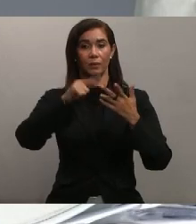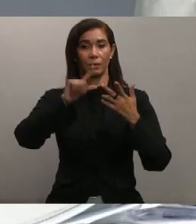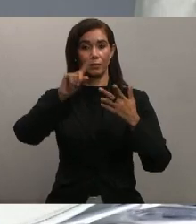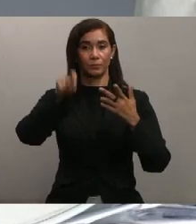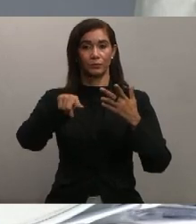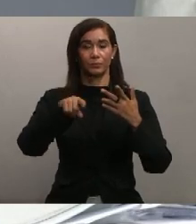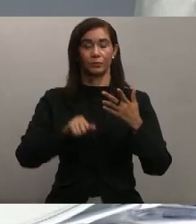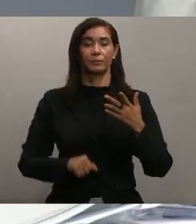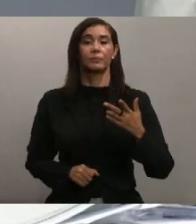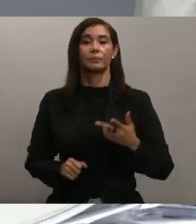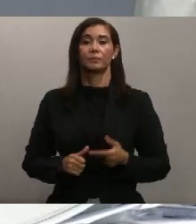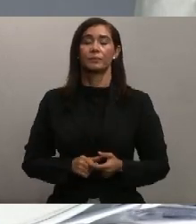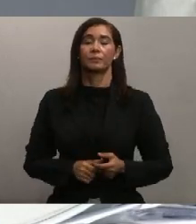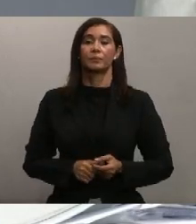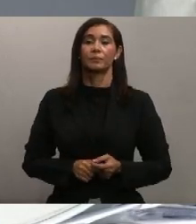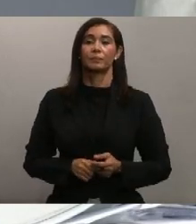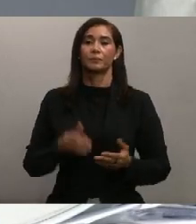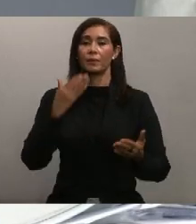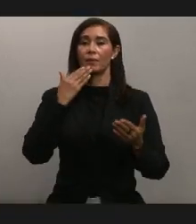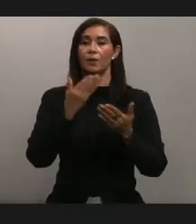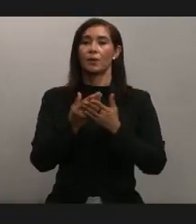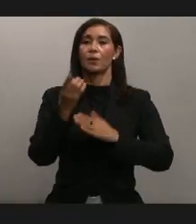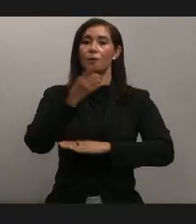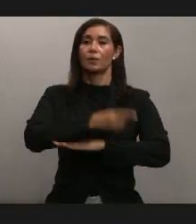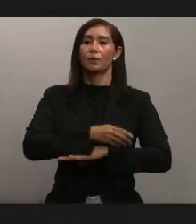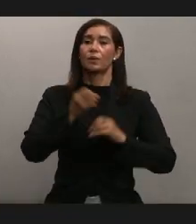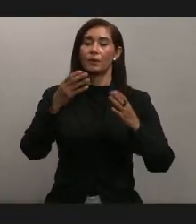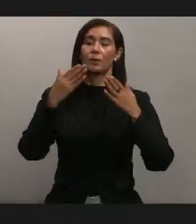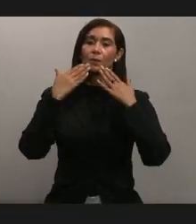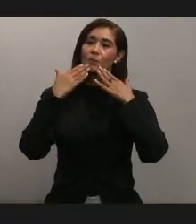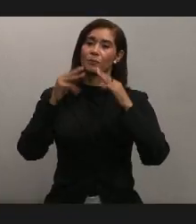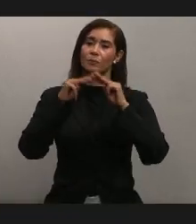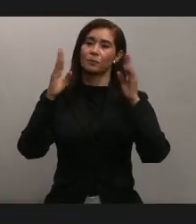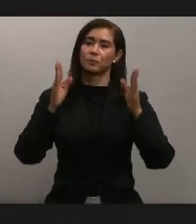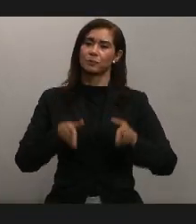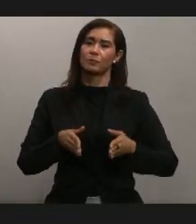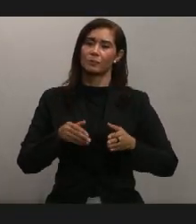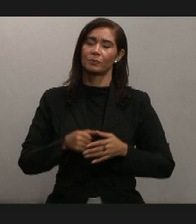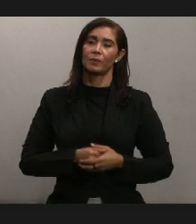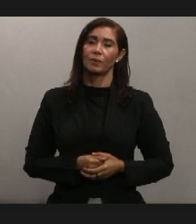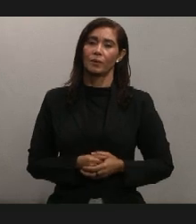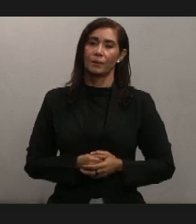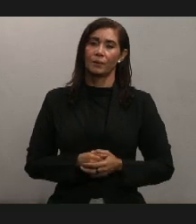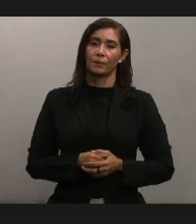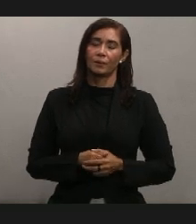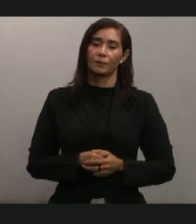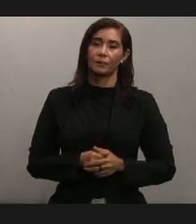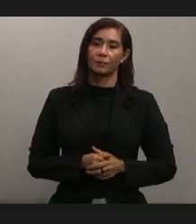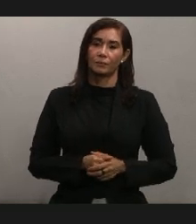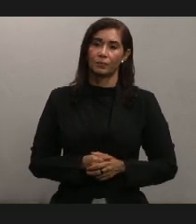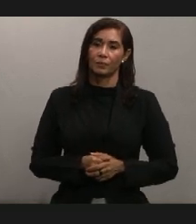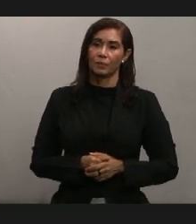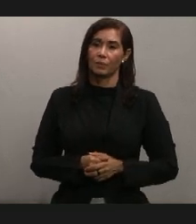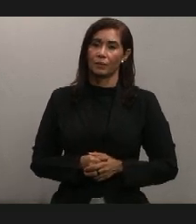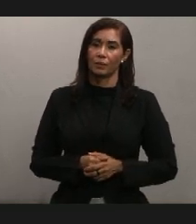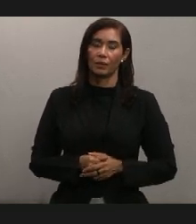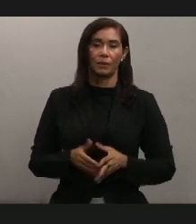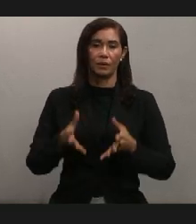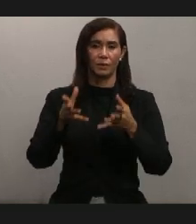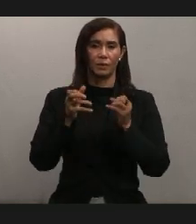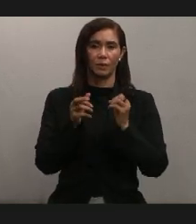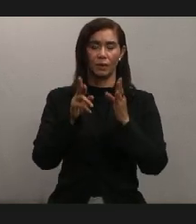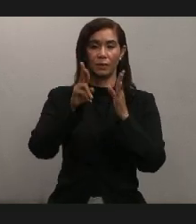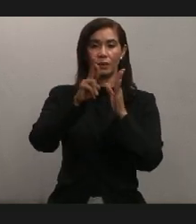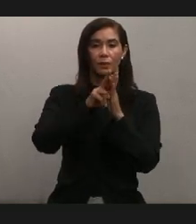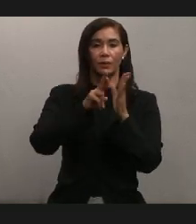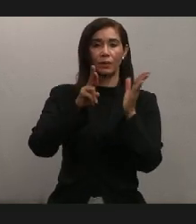Lamar. Buenos días, muchísimas gracias. Ministro, me gustaría saber cuál es el protocolo que se está